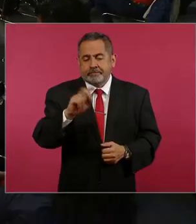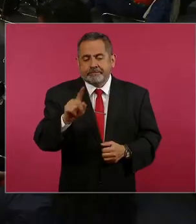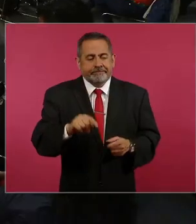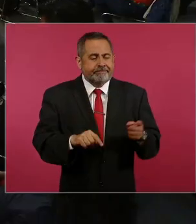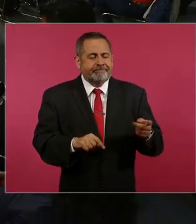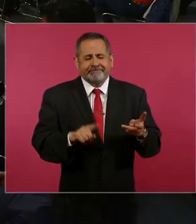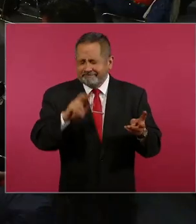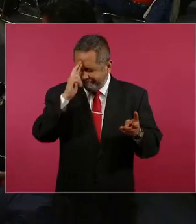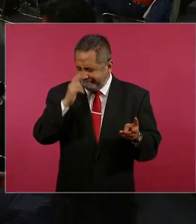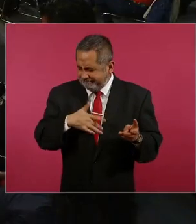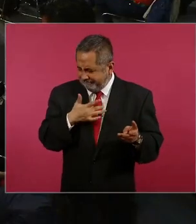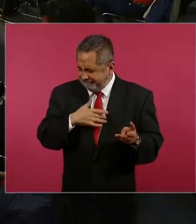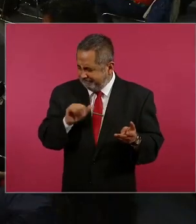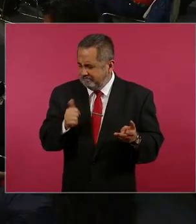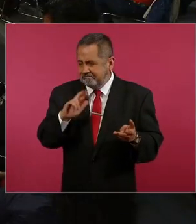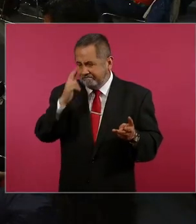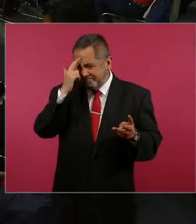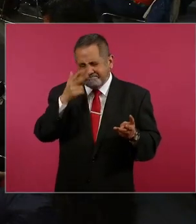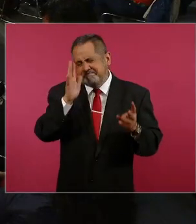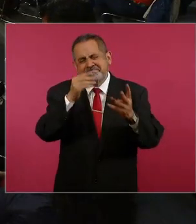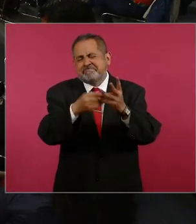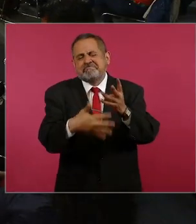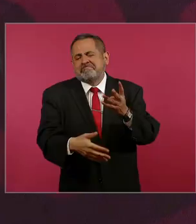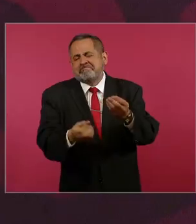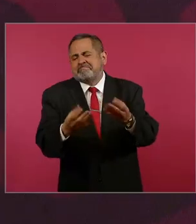déjenme acordar de otro. Bueno,